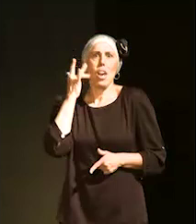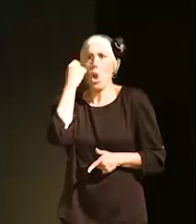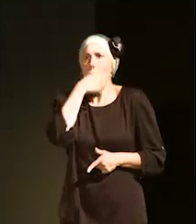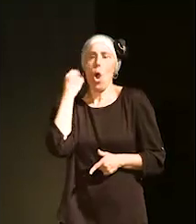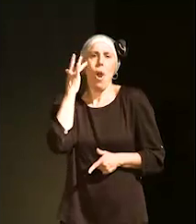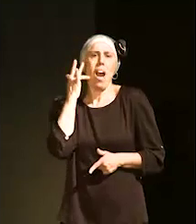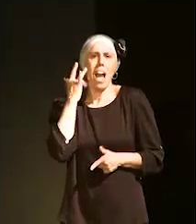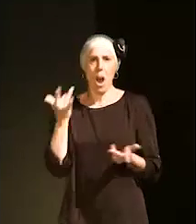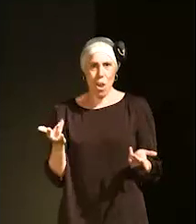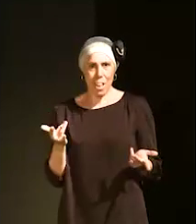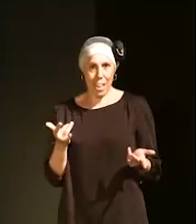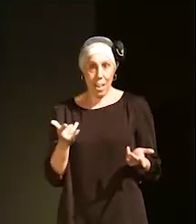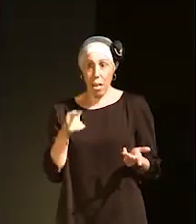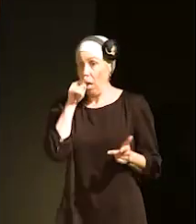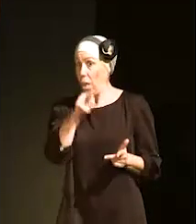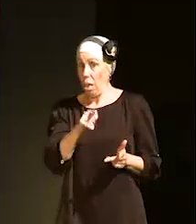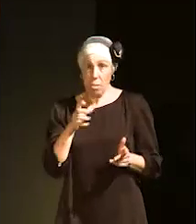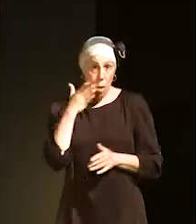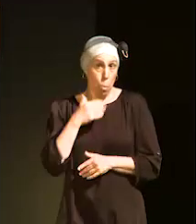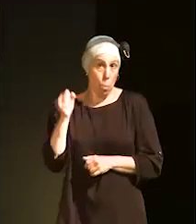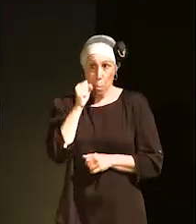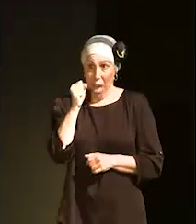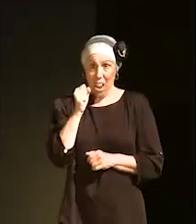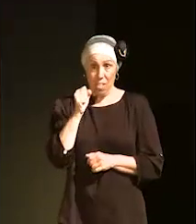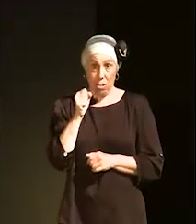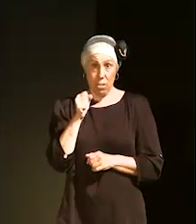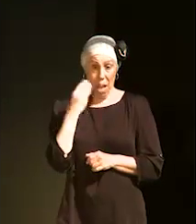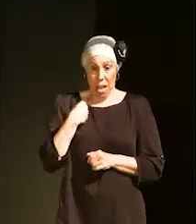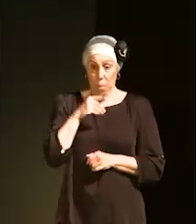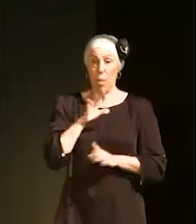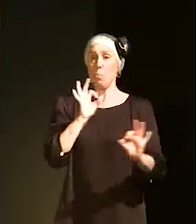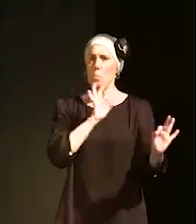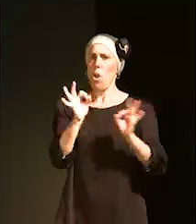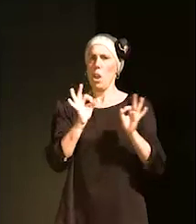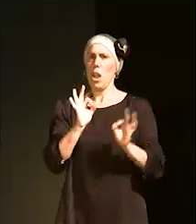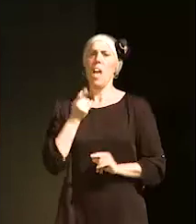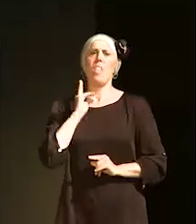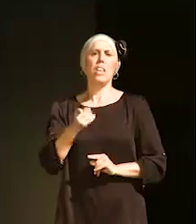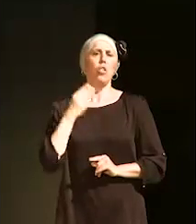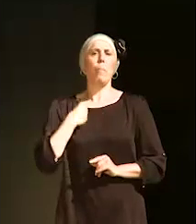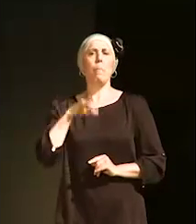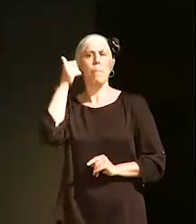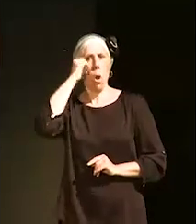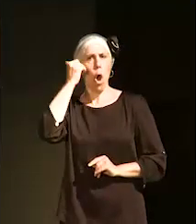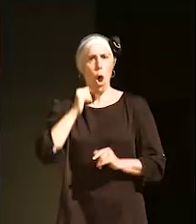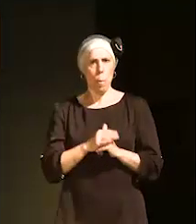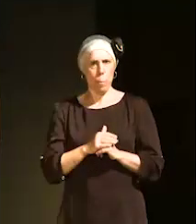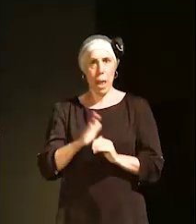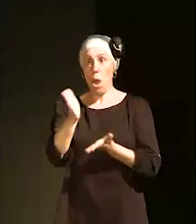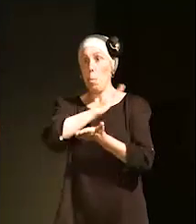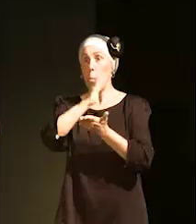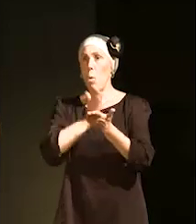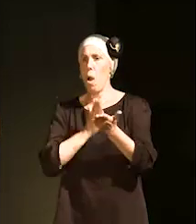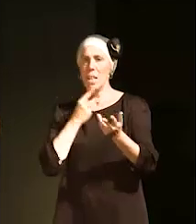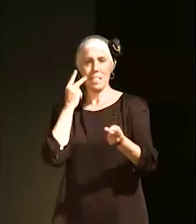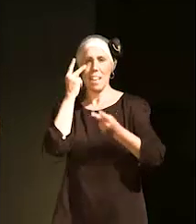y eso fue extraordinario también esta obra la dirigió marco canal y la escribió la poesía visual